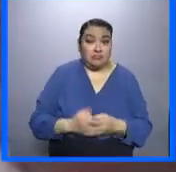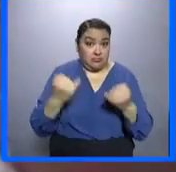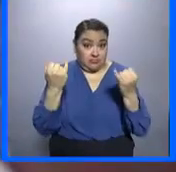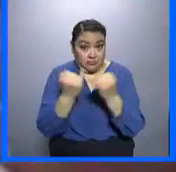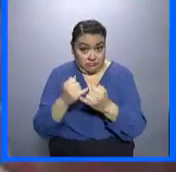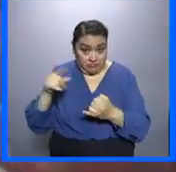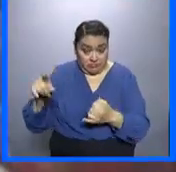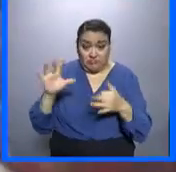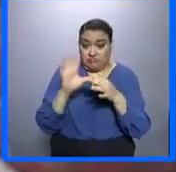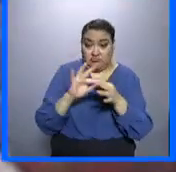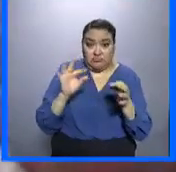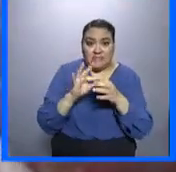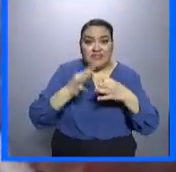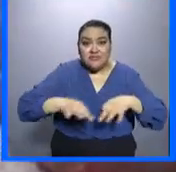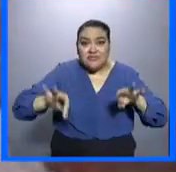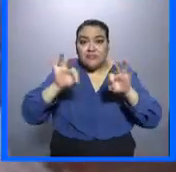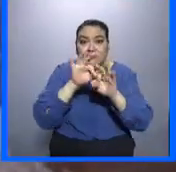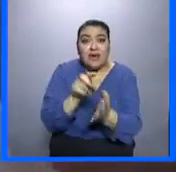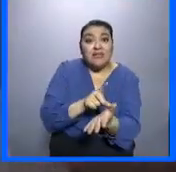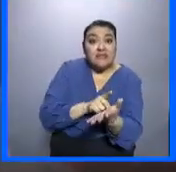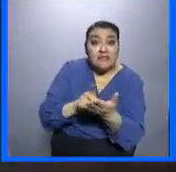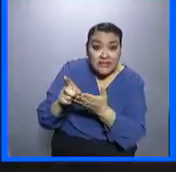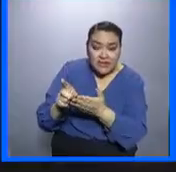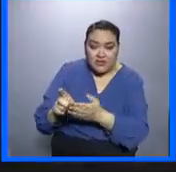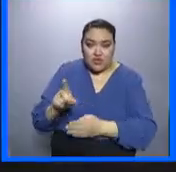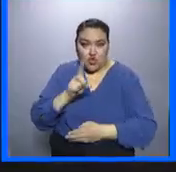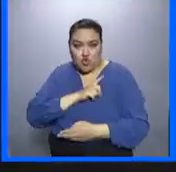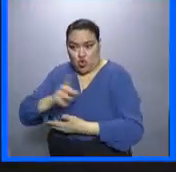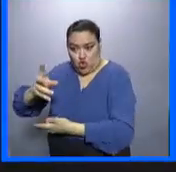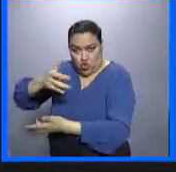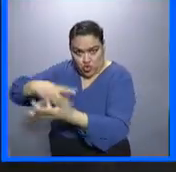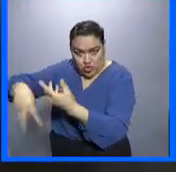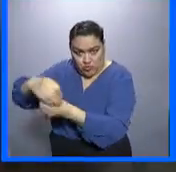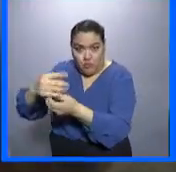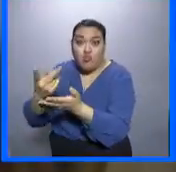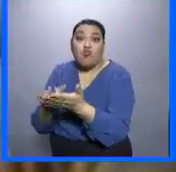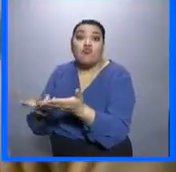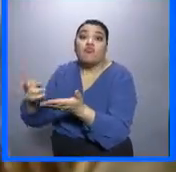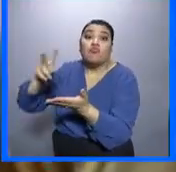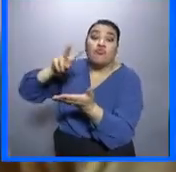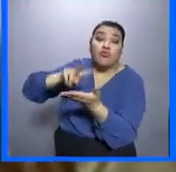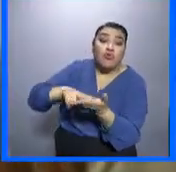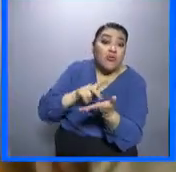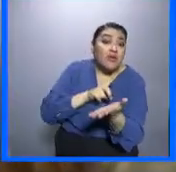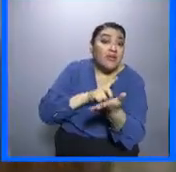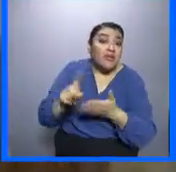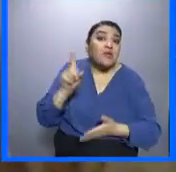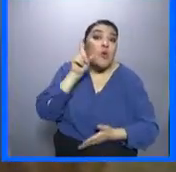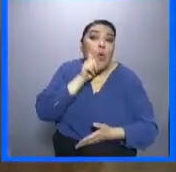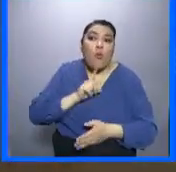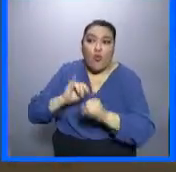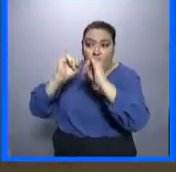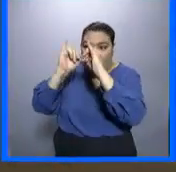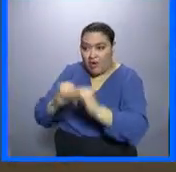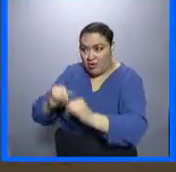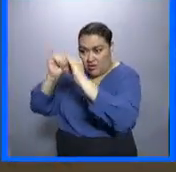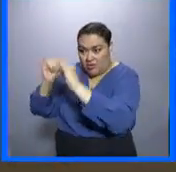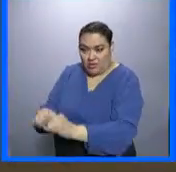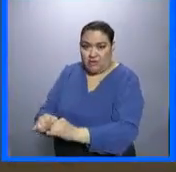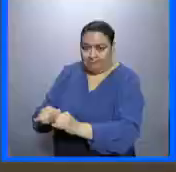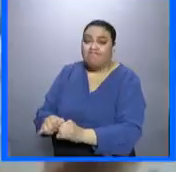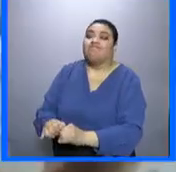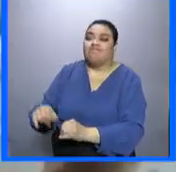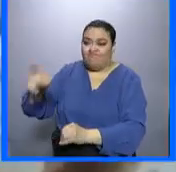Enfatizaron la importancia de armonizar los derechos de autonomía de las comunidades con los derechos individualizados